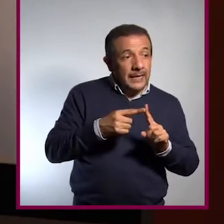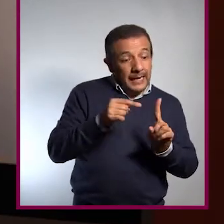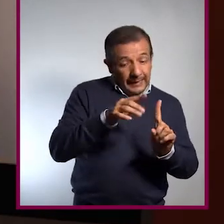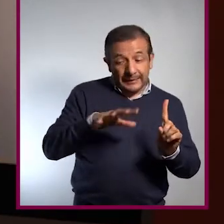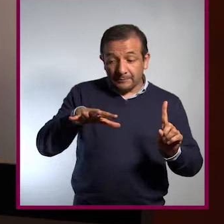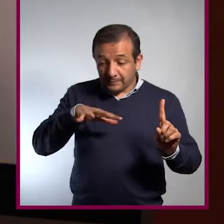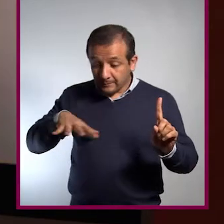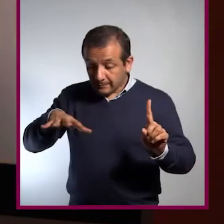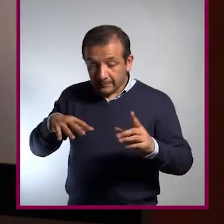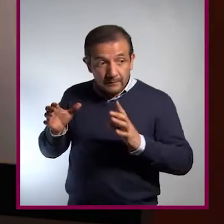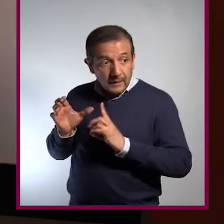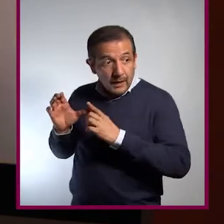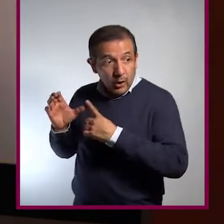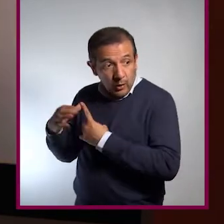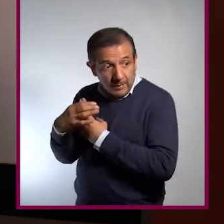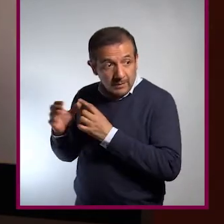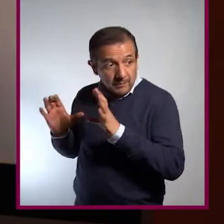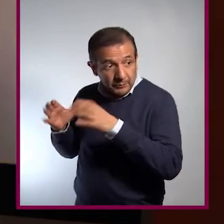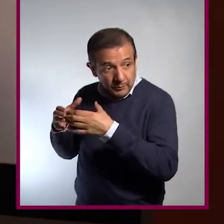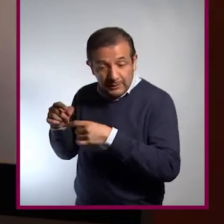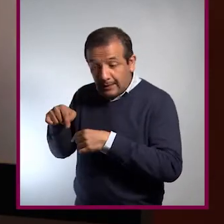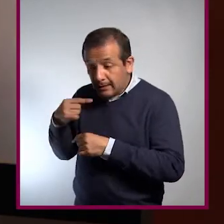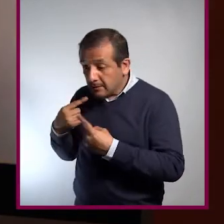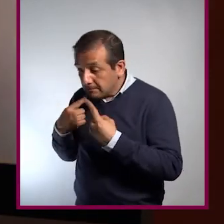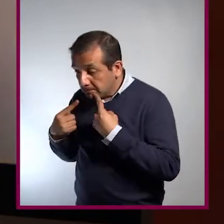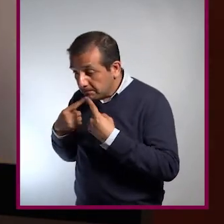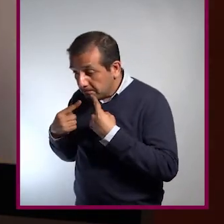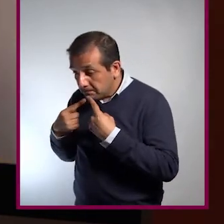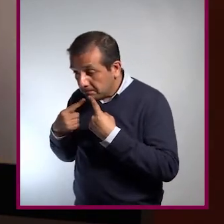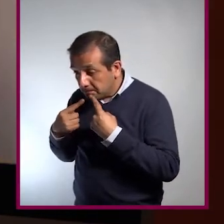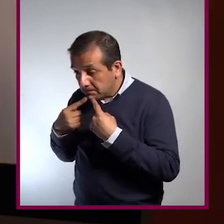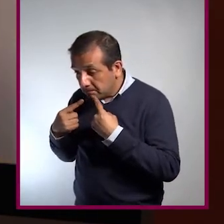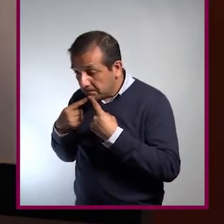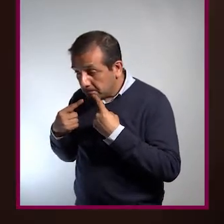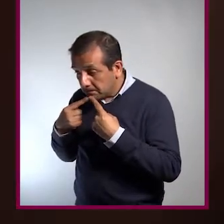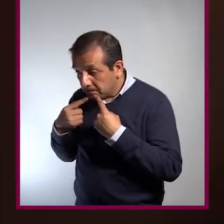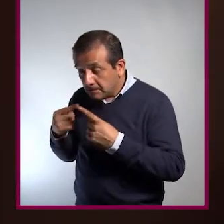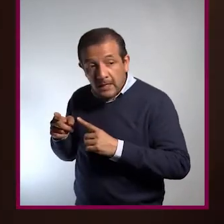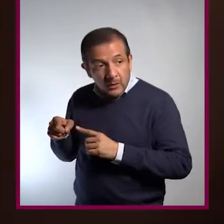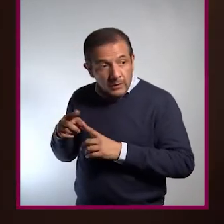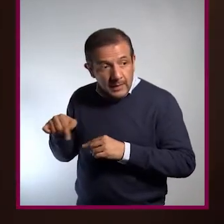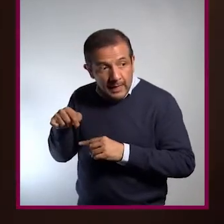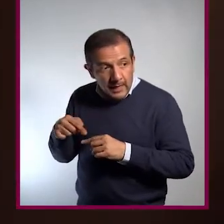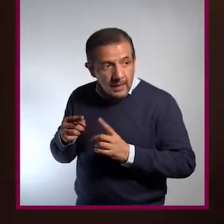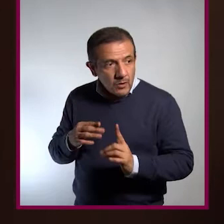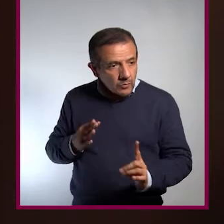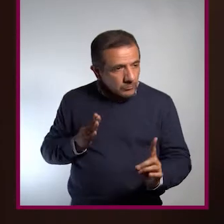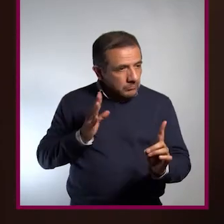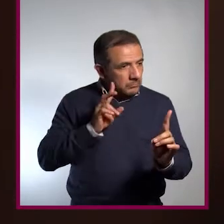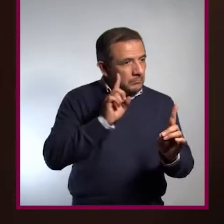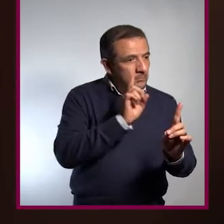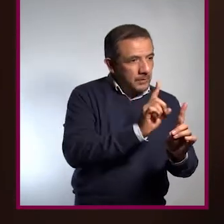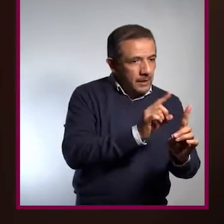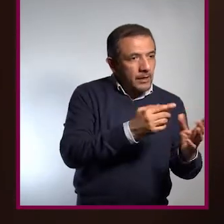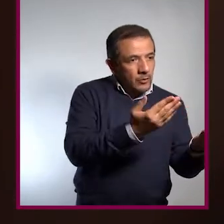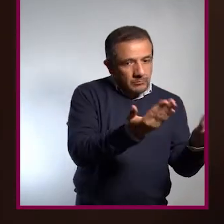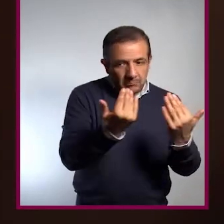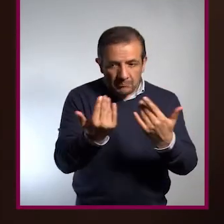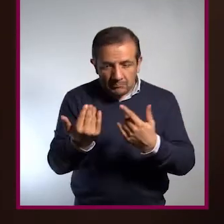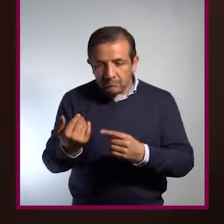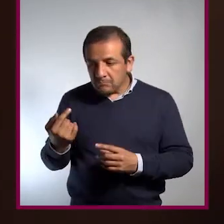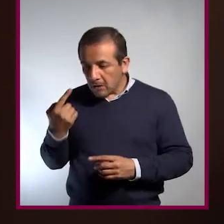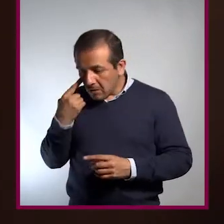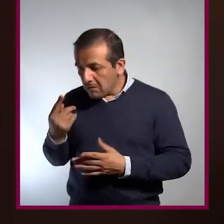del Nobel escoge a unos nominadores y siempre son más de 3,000 los que se invitan y los invitan para que ellos